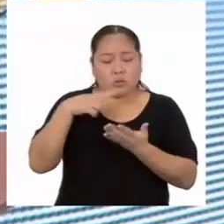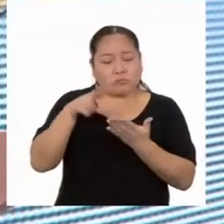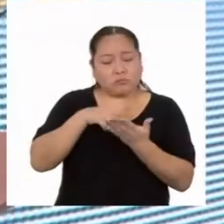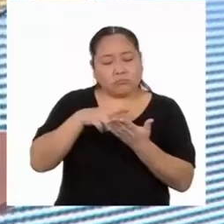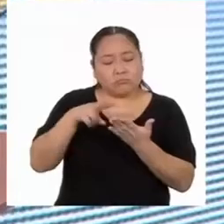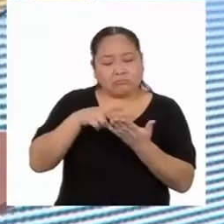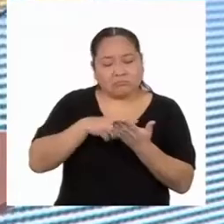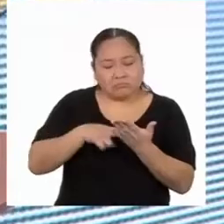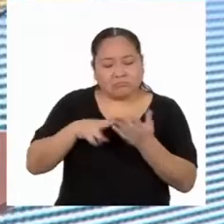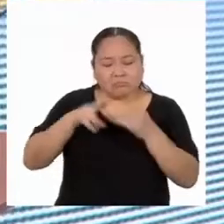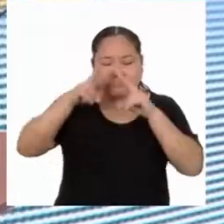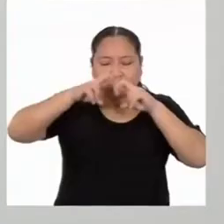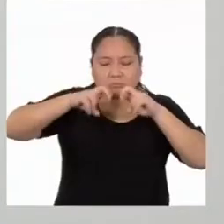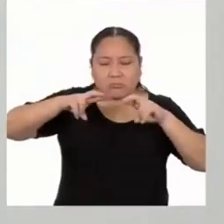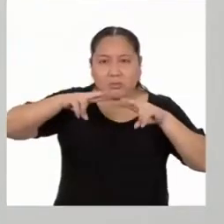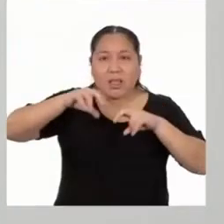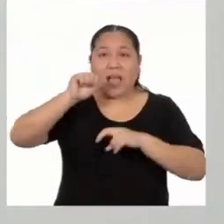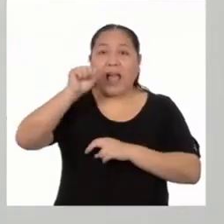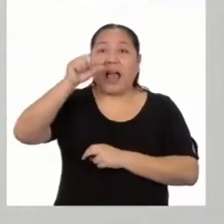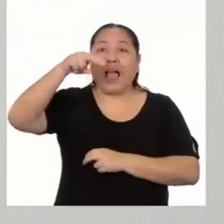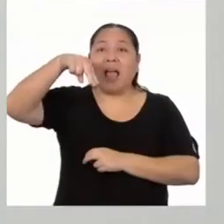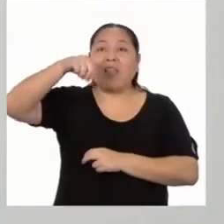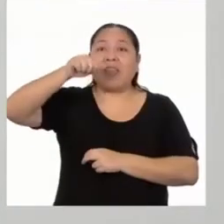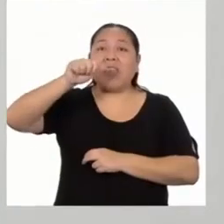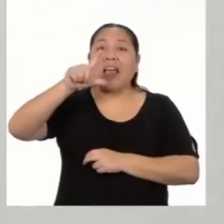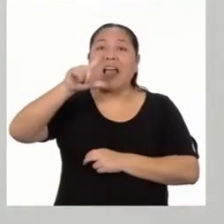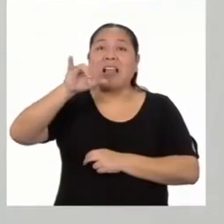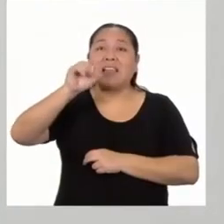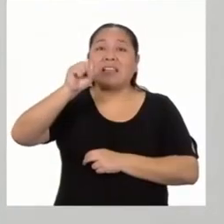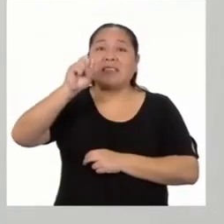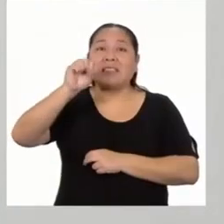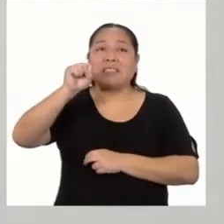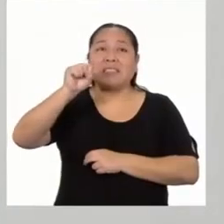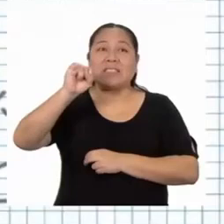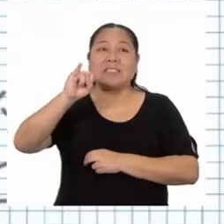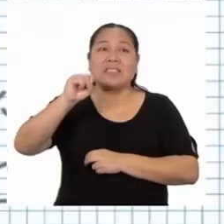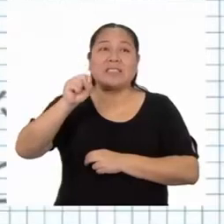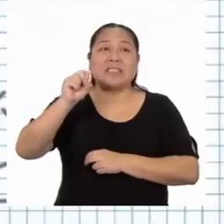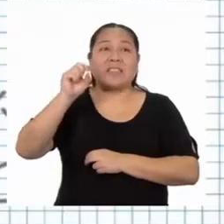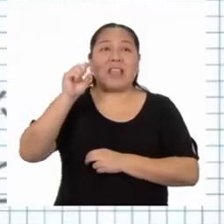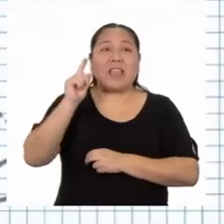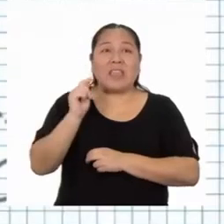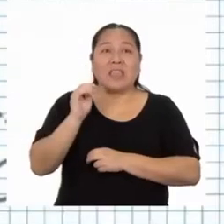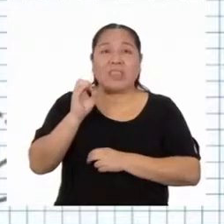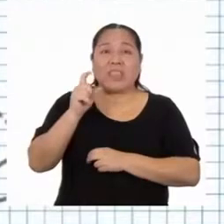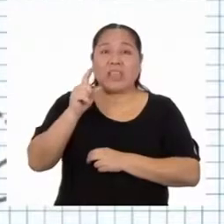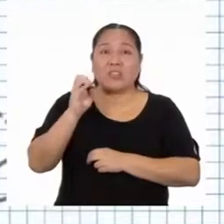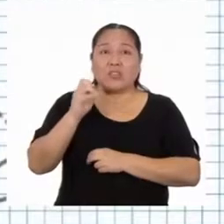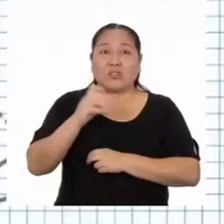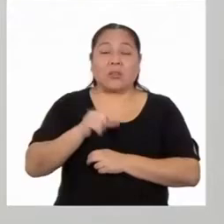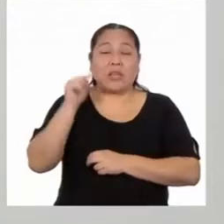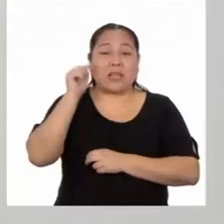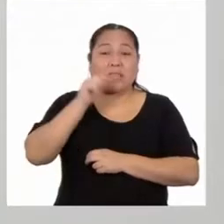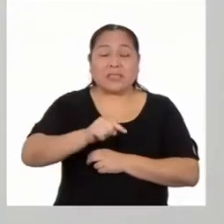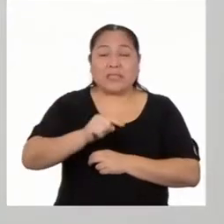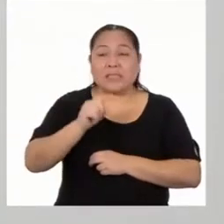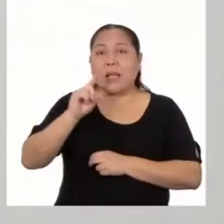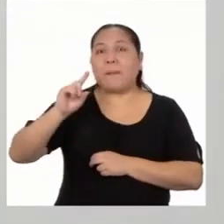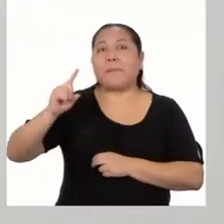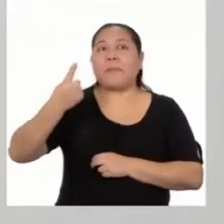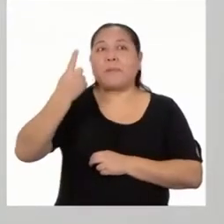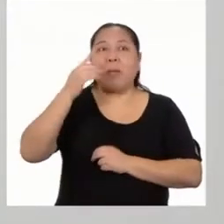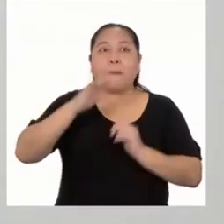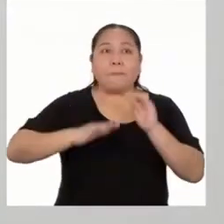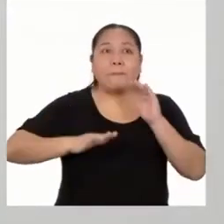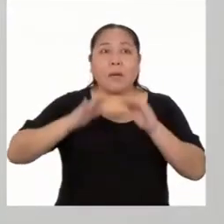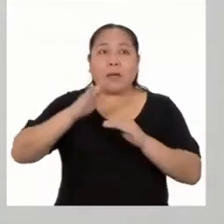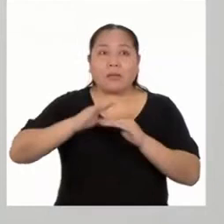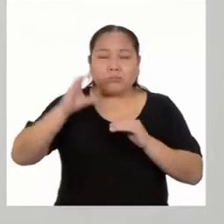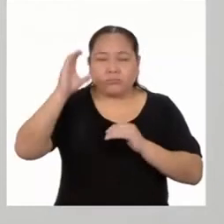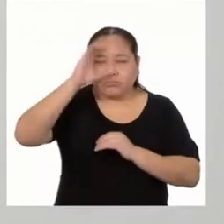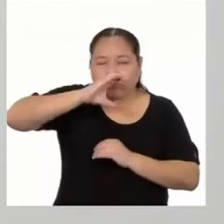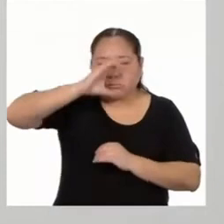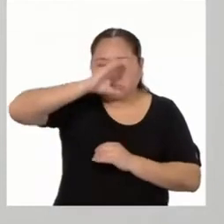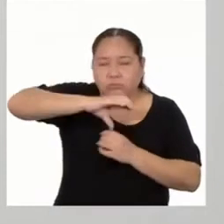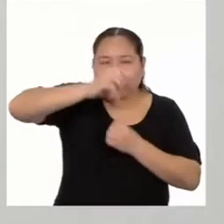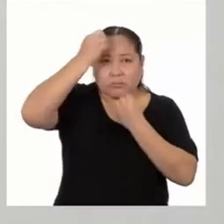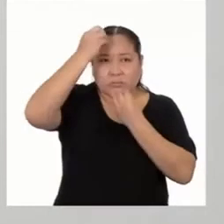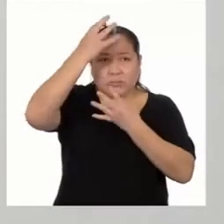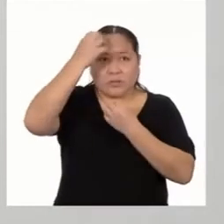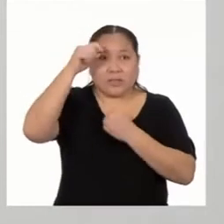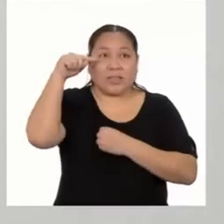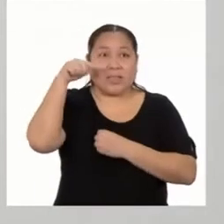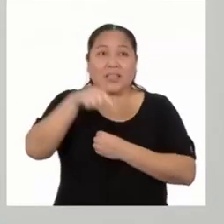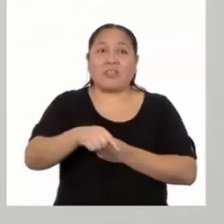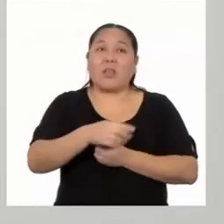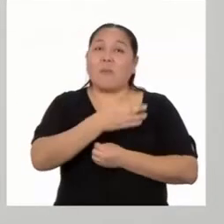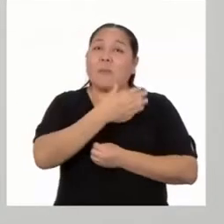sobre análisis de textos. Te diré que la búsqueda de información es el primer paso y el más importante para empezar una